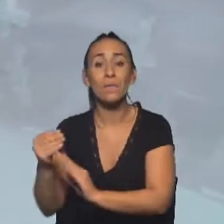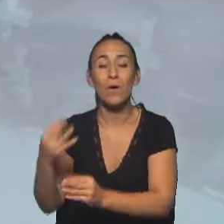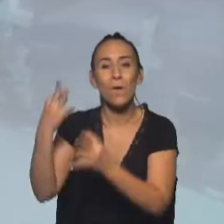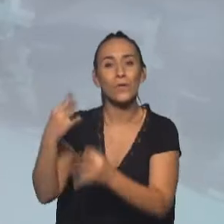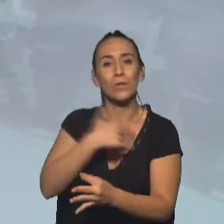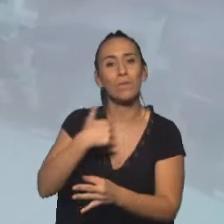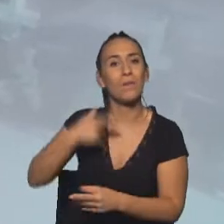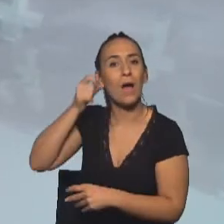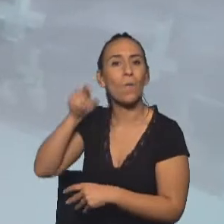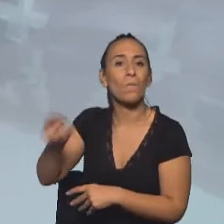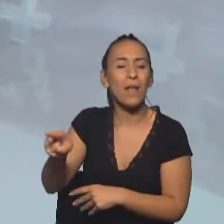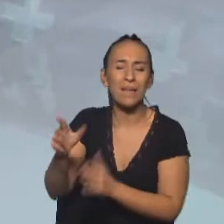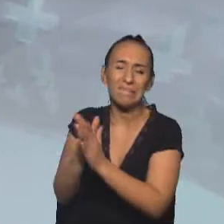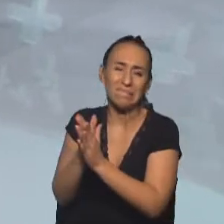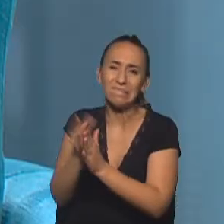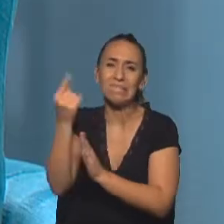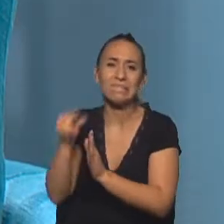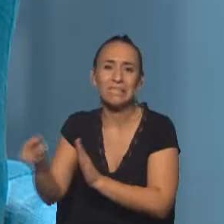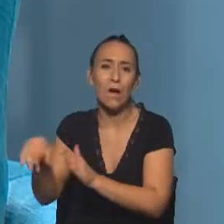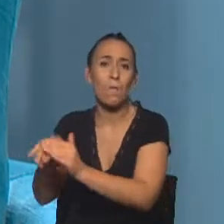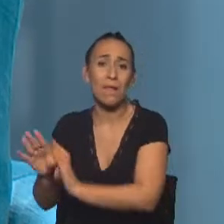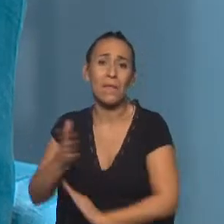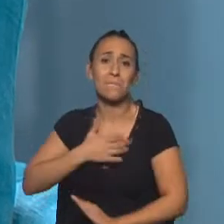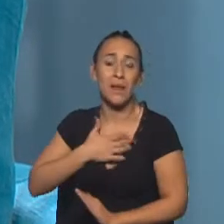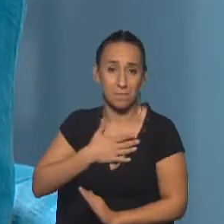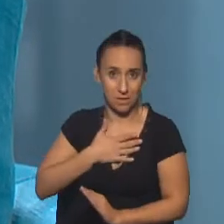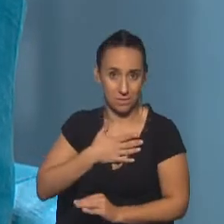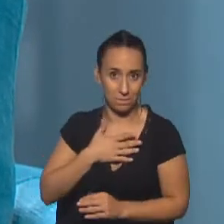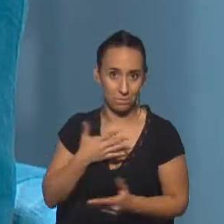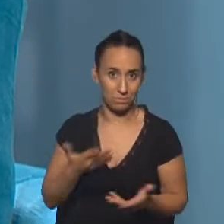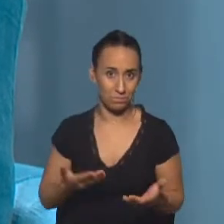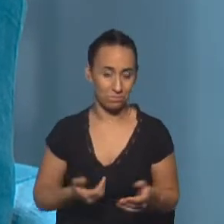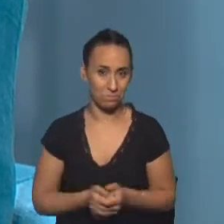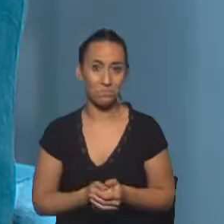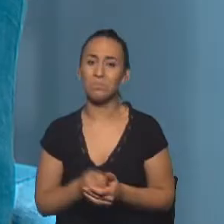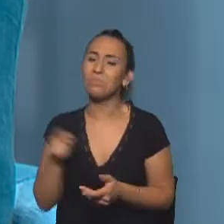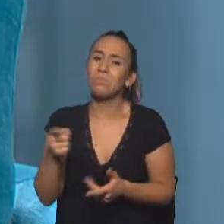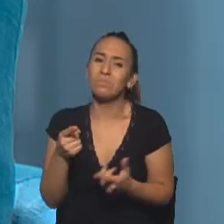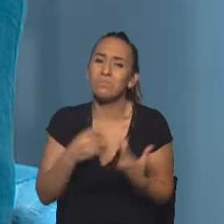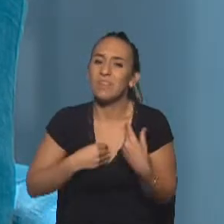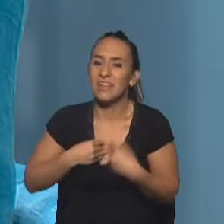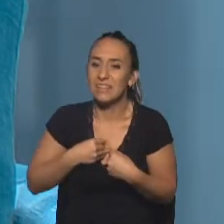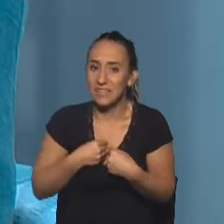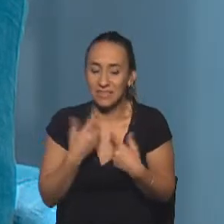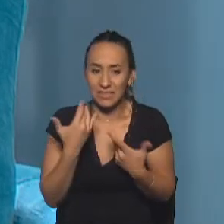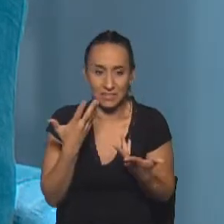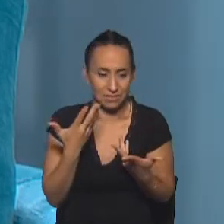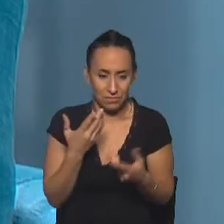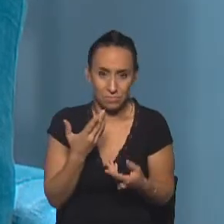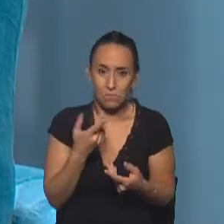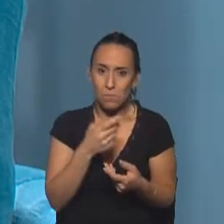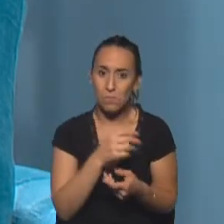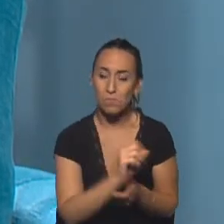mamá. ¿Y qué significó para ustedes como familia, para vos, poder reconocerlo, saber finalmente que allí